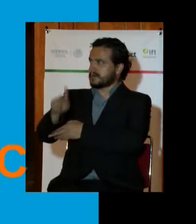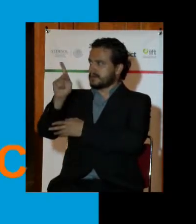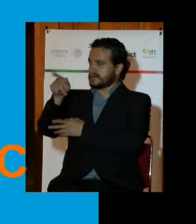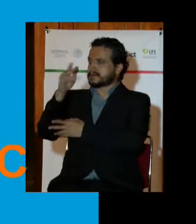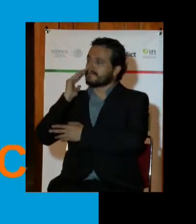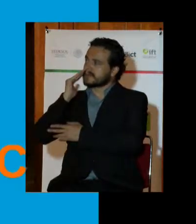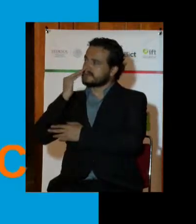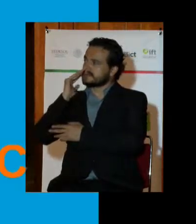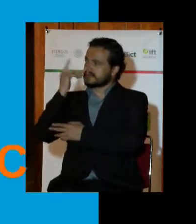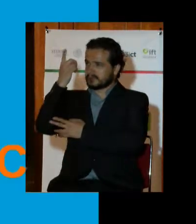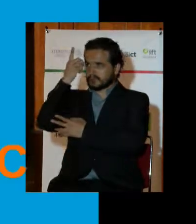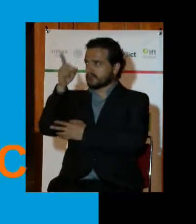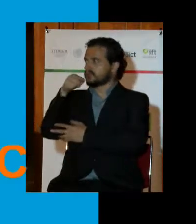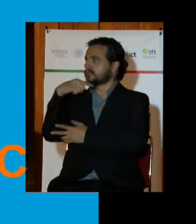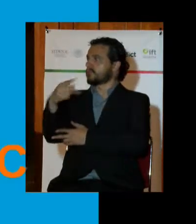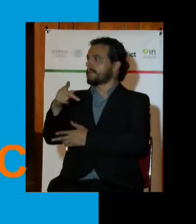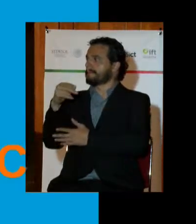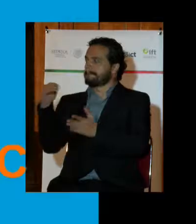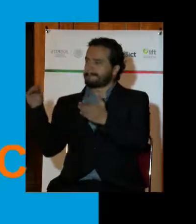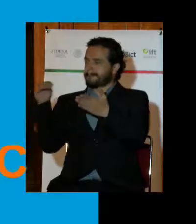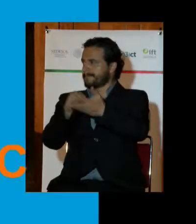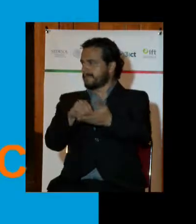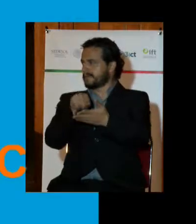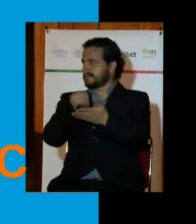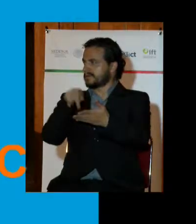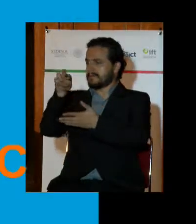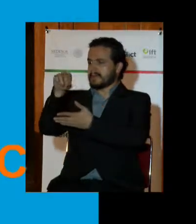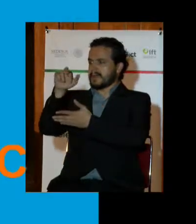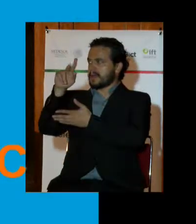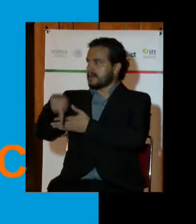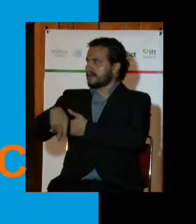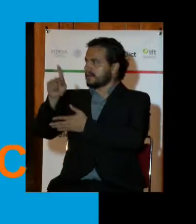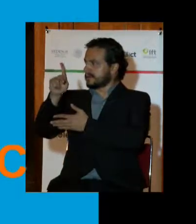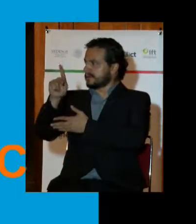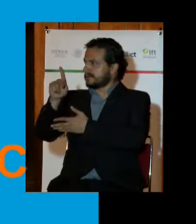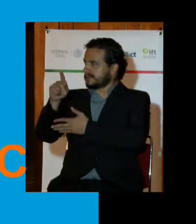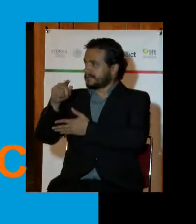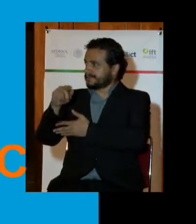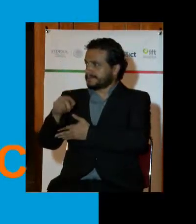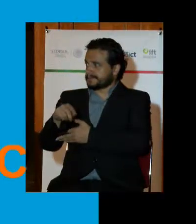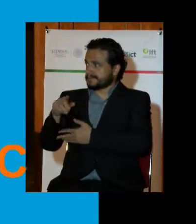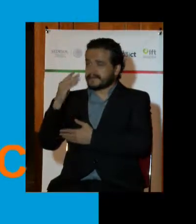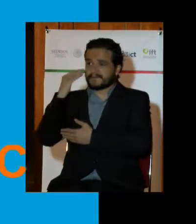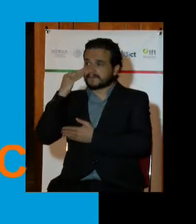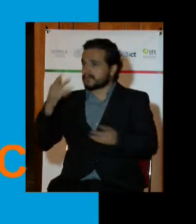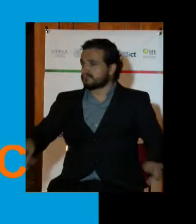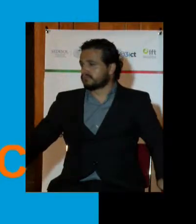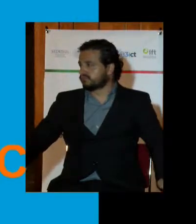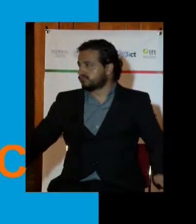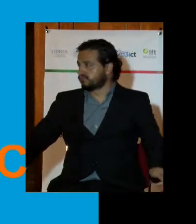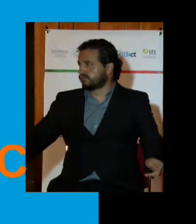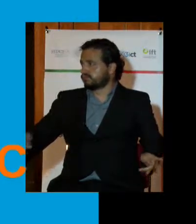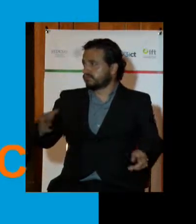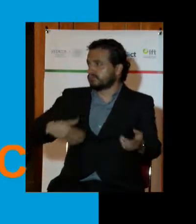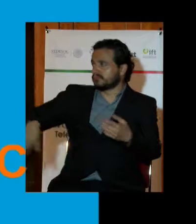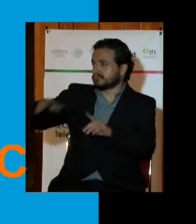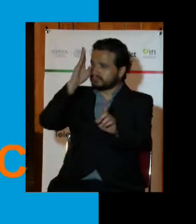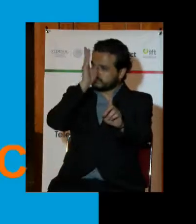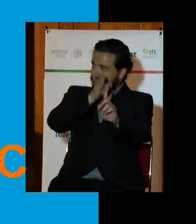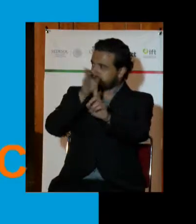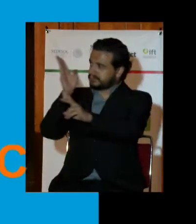el comentario de que estaba donando el 99% de sus acciones de Facebook hacia estas dos causas. Son 45